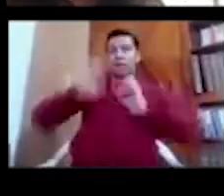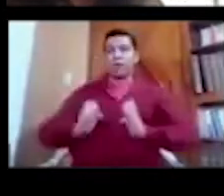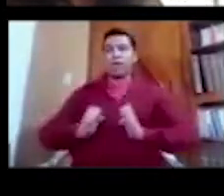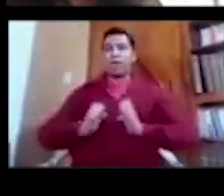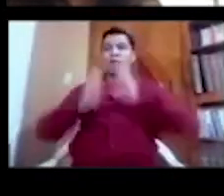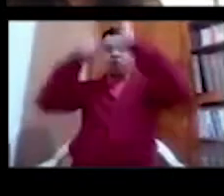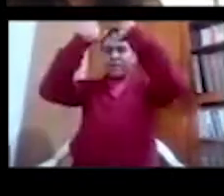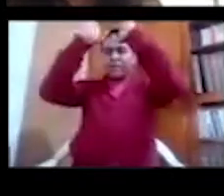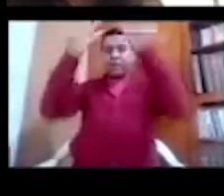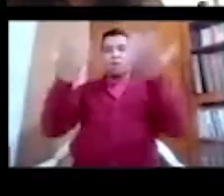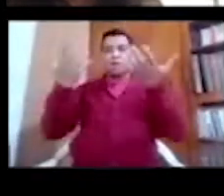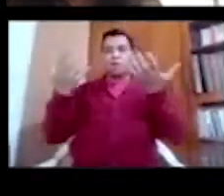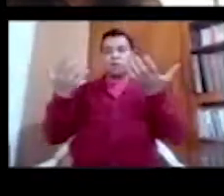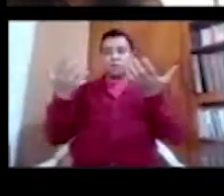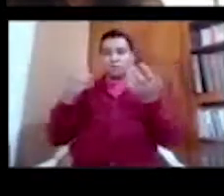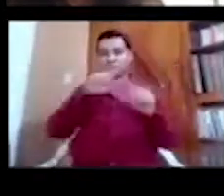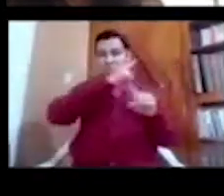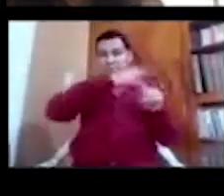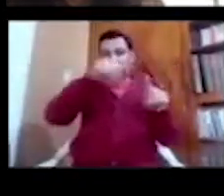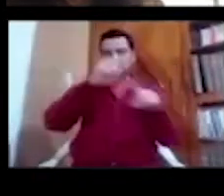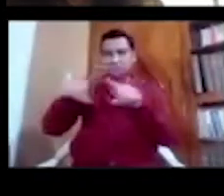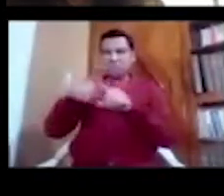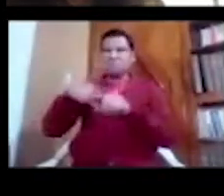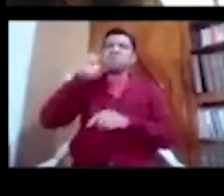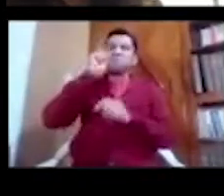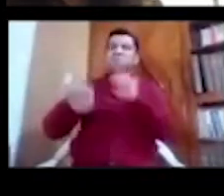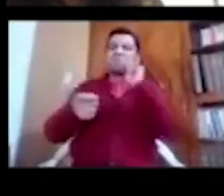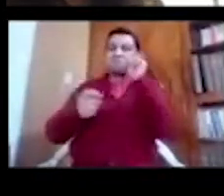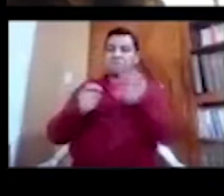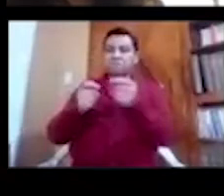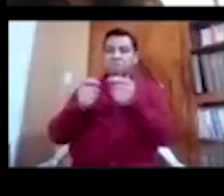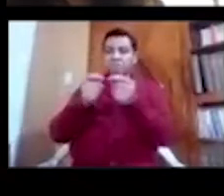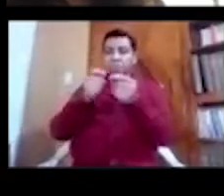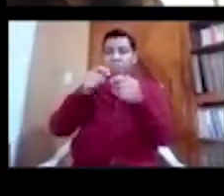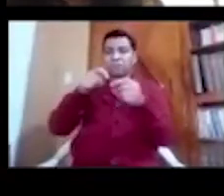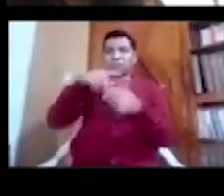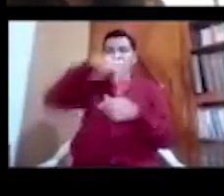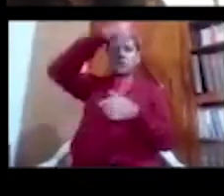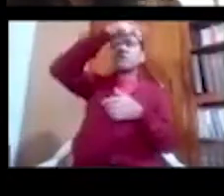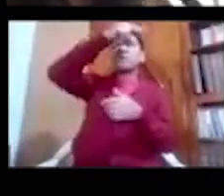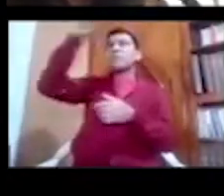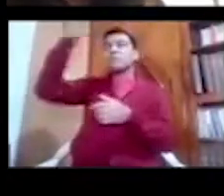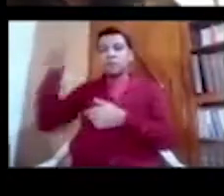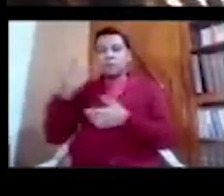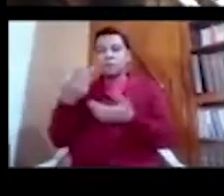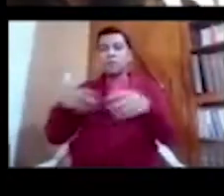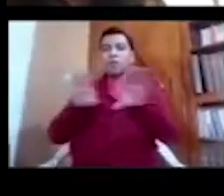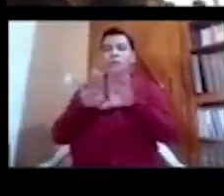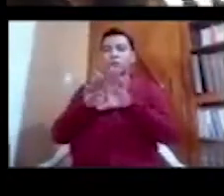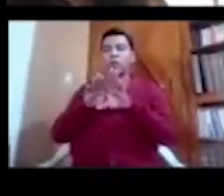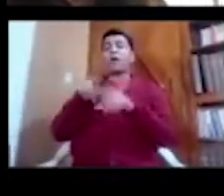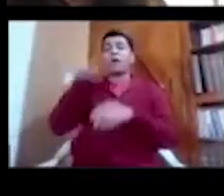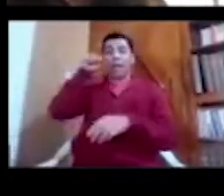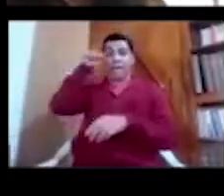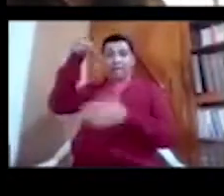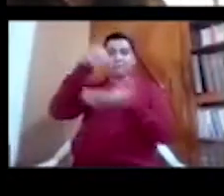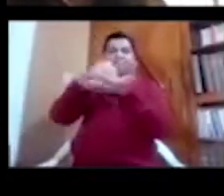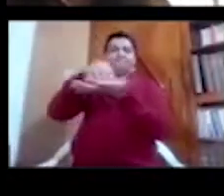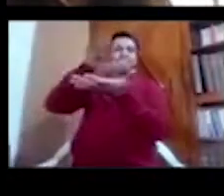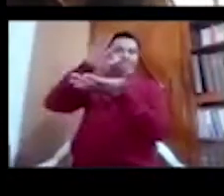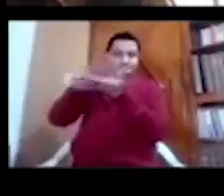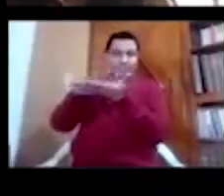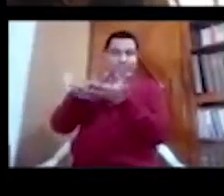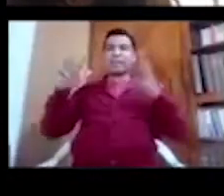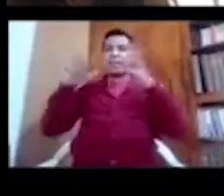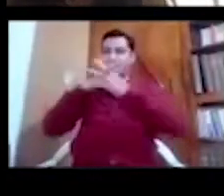públicos, está siempre enmarcando y destacando la predominancia de la guerra en la